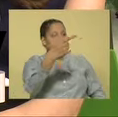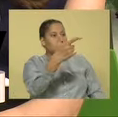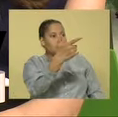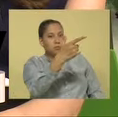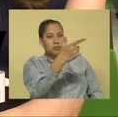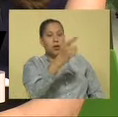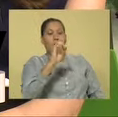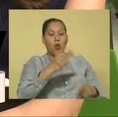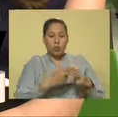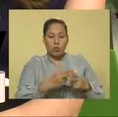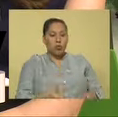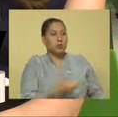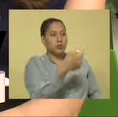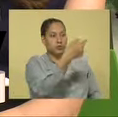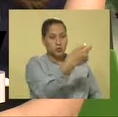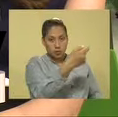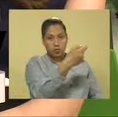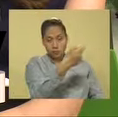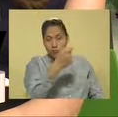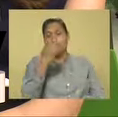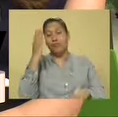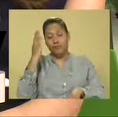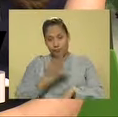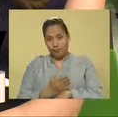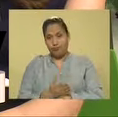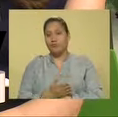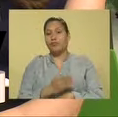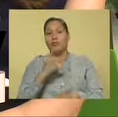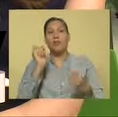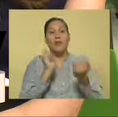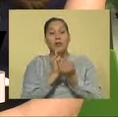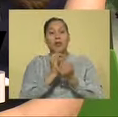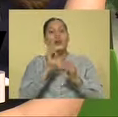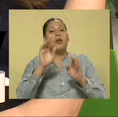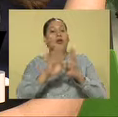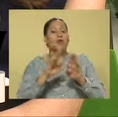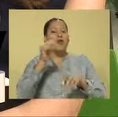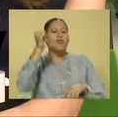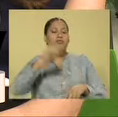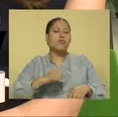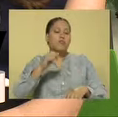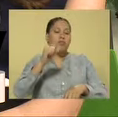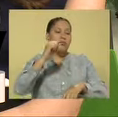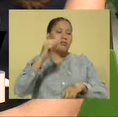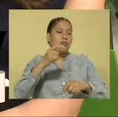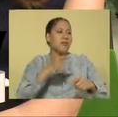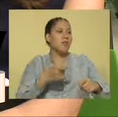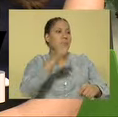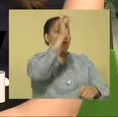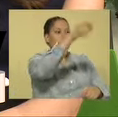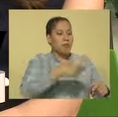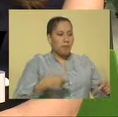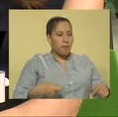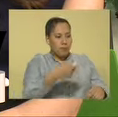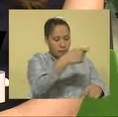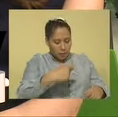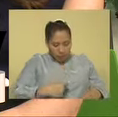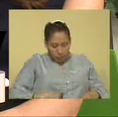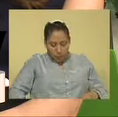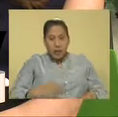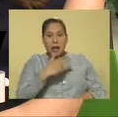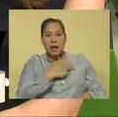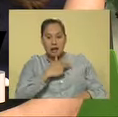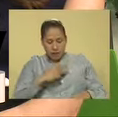armas punzocortantes cuando se deje cicatriz permanente en alguna parte del cuerpo